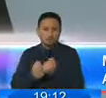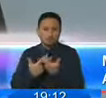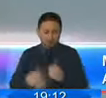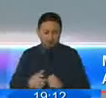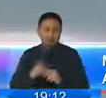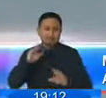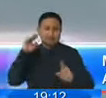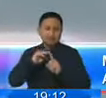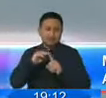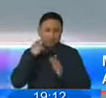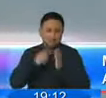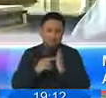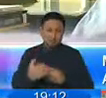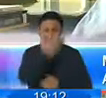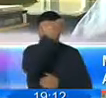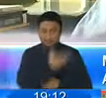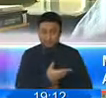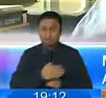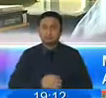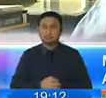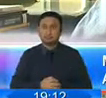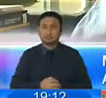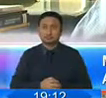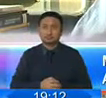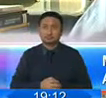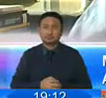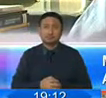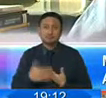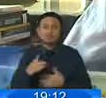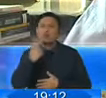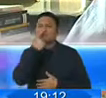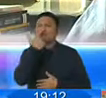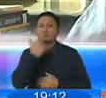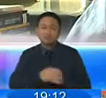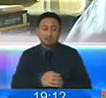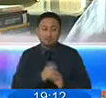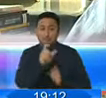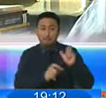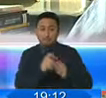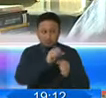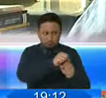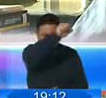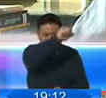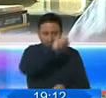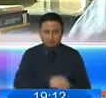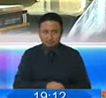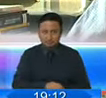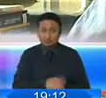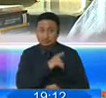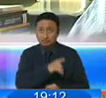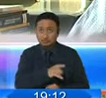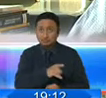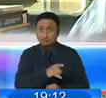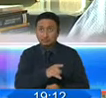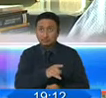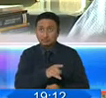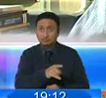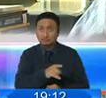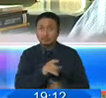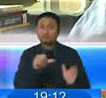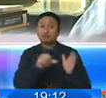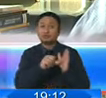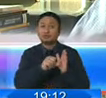también mensajes como estos. Es invasión de la privacidad, y esto inclusive atenta contra, según el COIPE, el